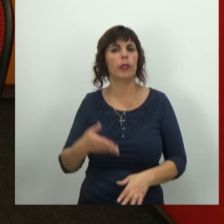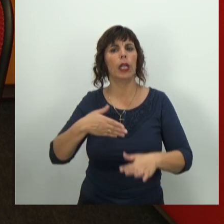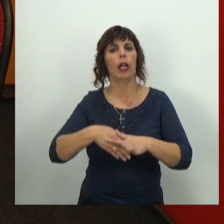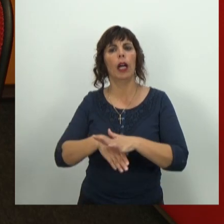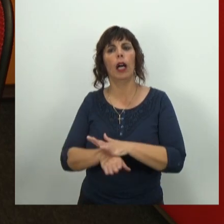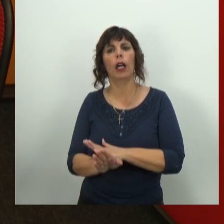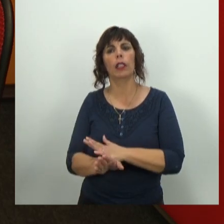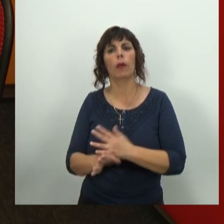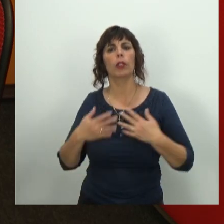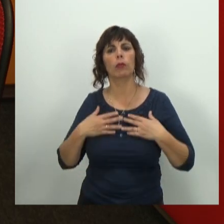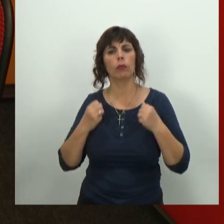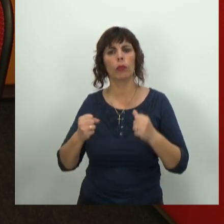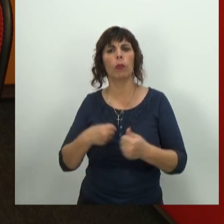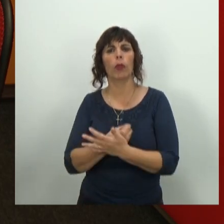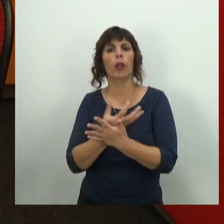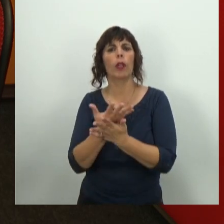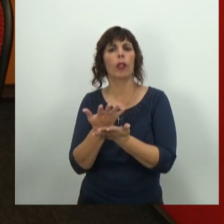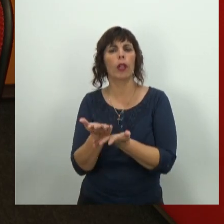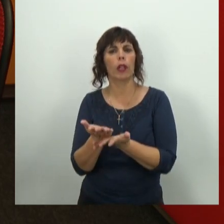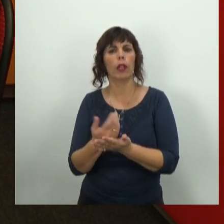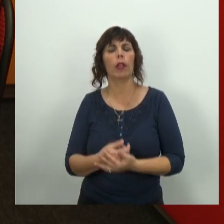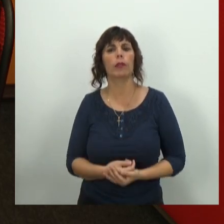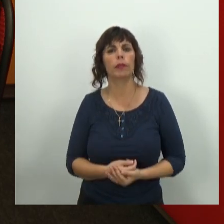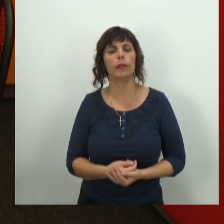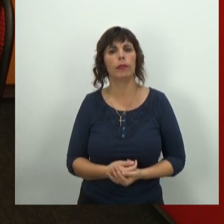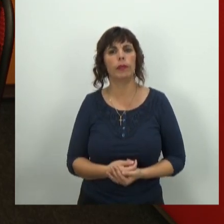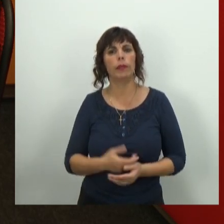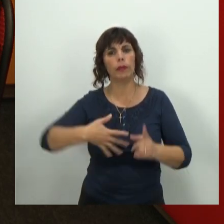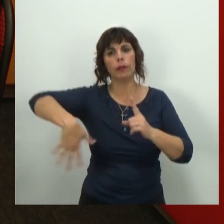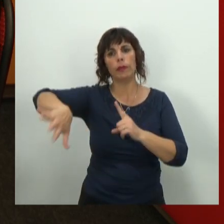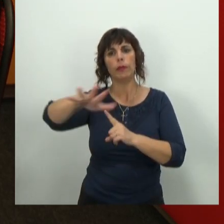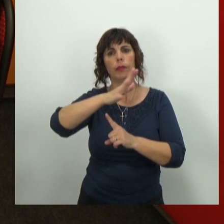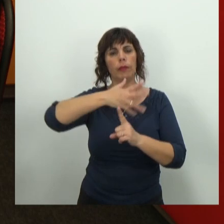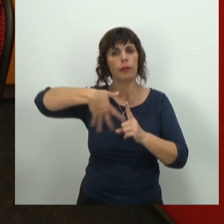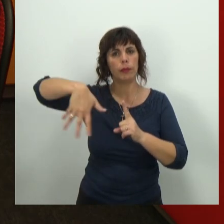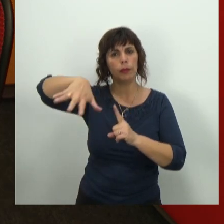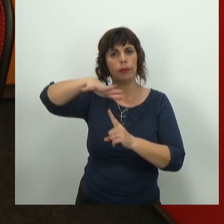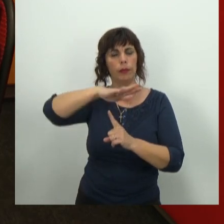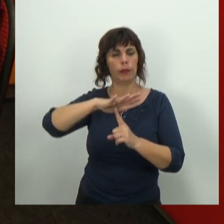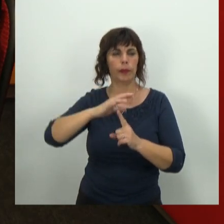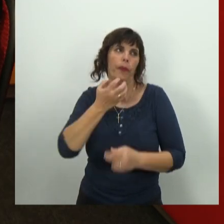la gracia. La atmósfera, cuando uno va a algunos países de